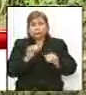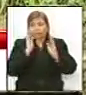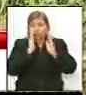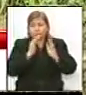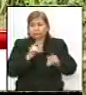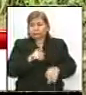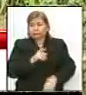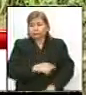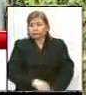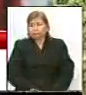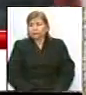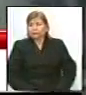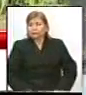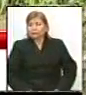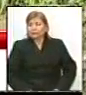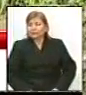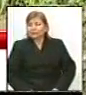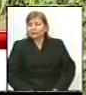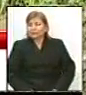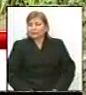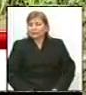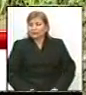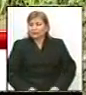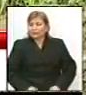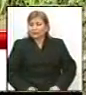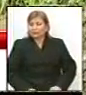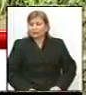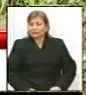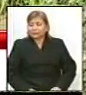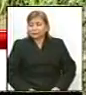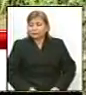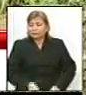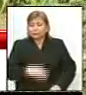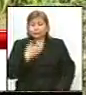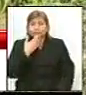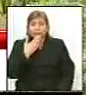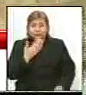gracias. Gracias. Gracias, hermanos.